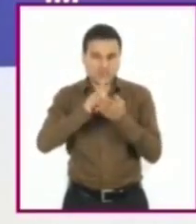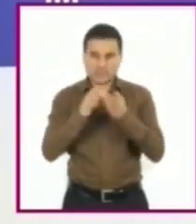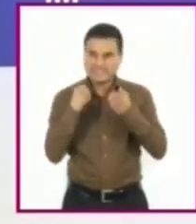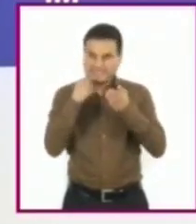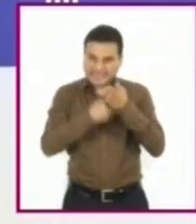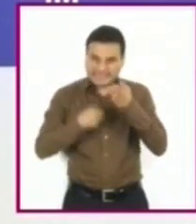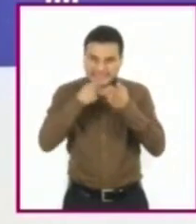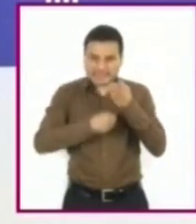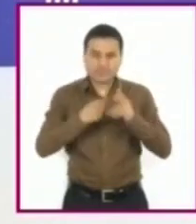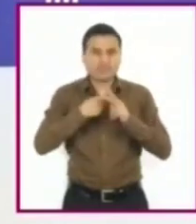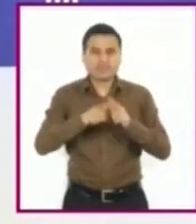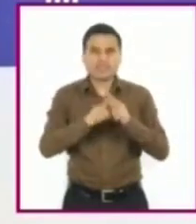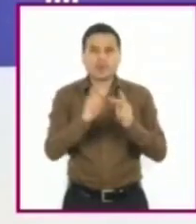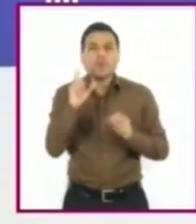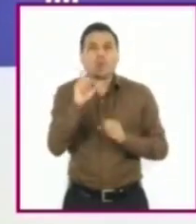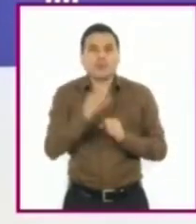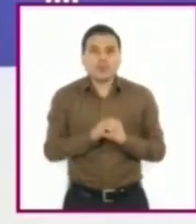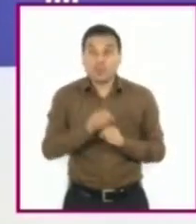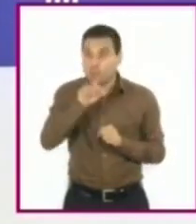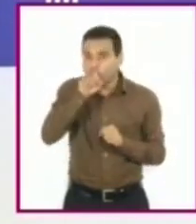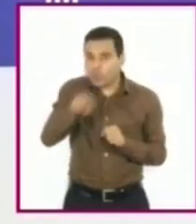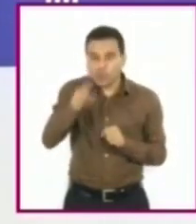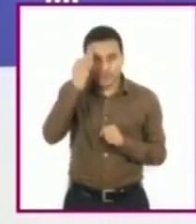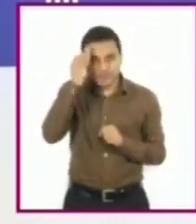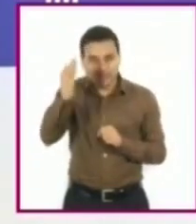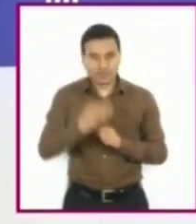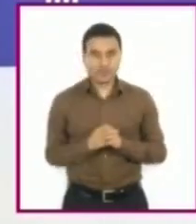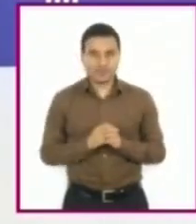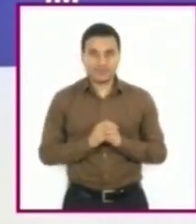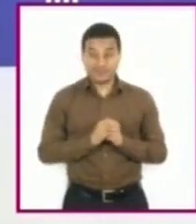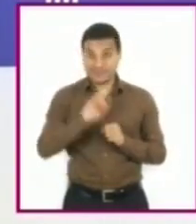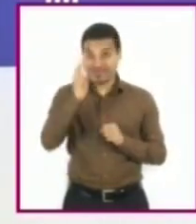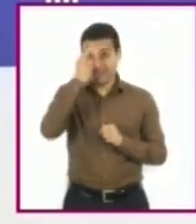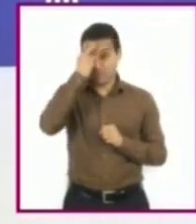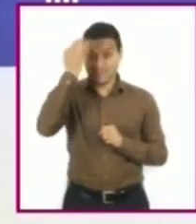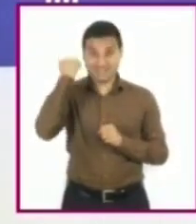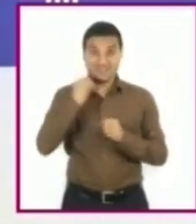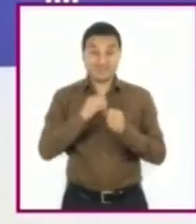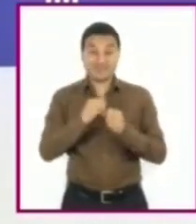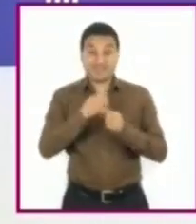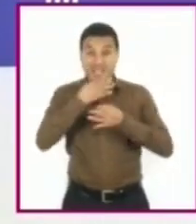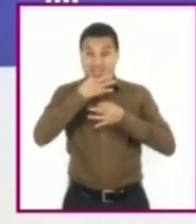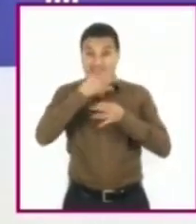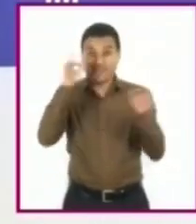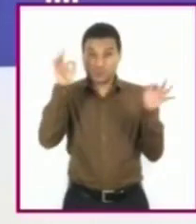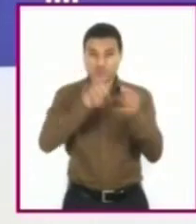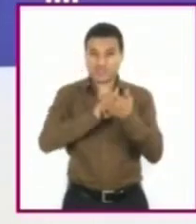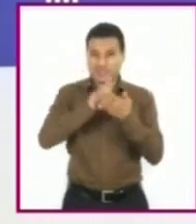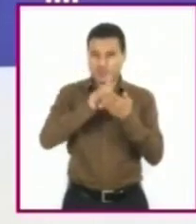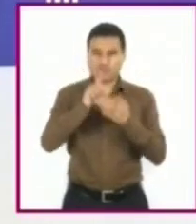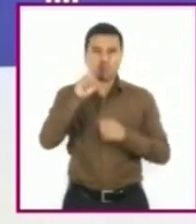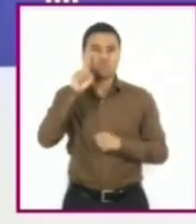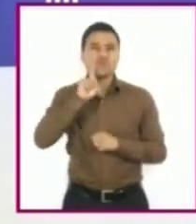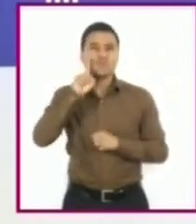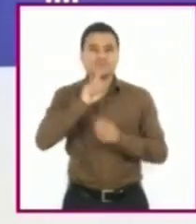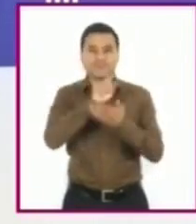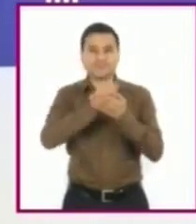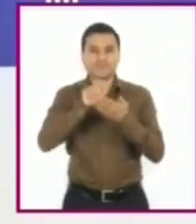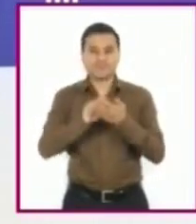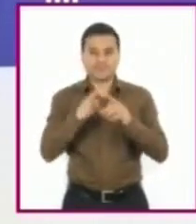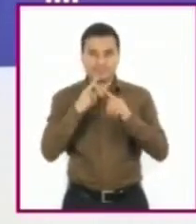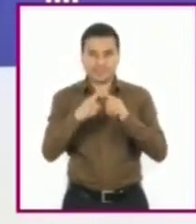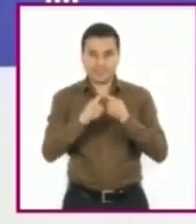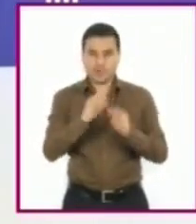también inició en esta época. Recordemos la Declaración de los Derechos de la Mujer y de la Ciudadana, escrita por Olympe